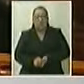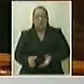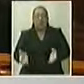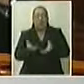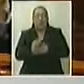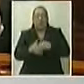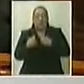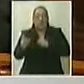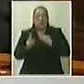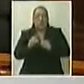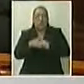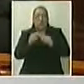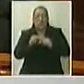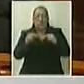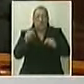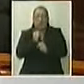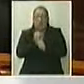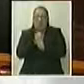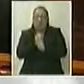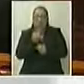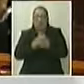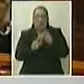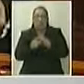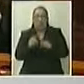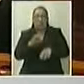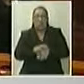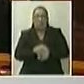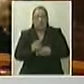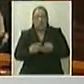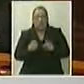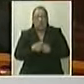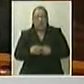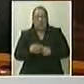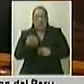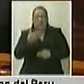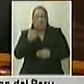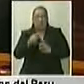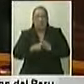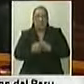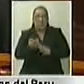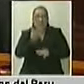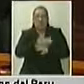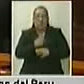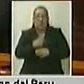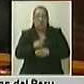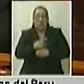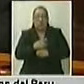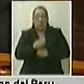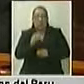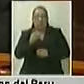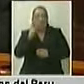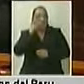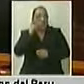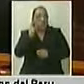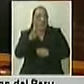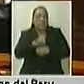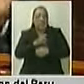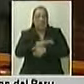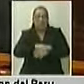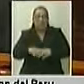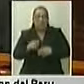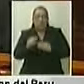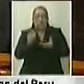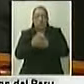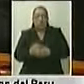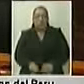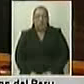una directiva, todo un estamento, así como los médicos, que también van a empezar a decir, los otorrinos, los dermatólogos también deben tener